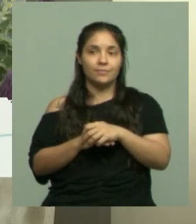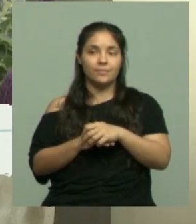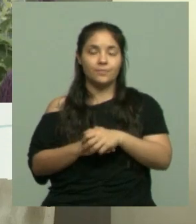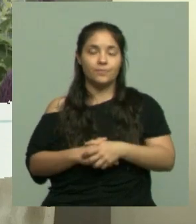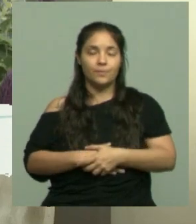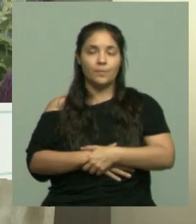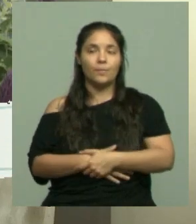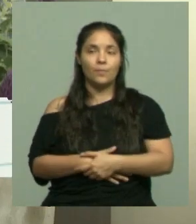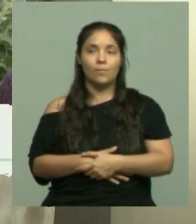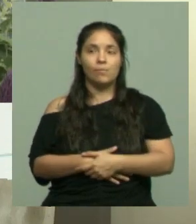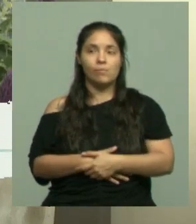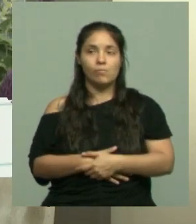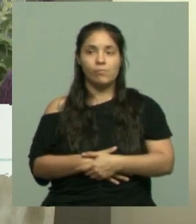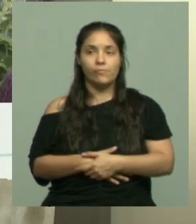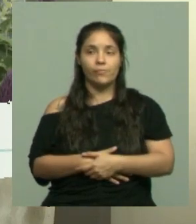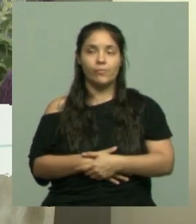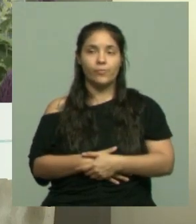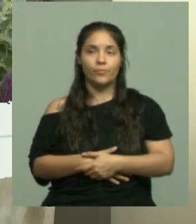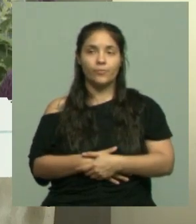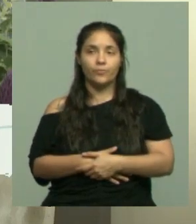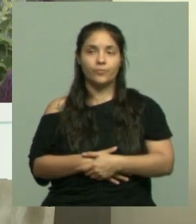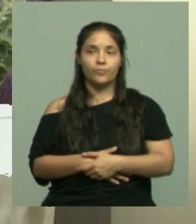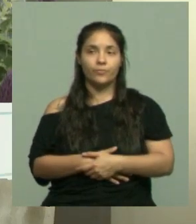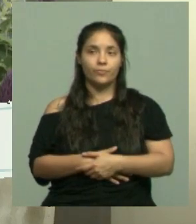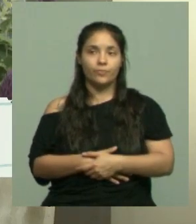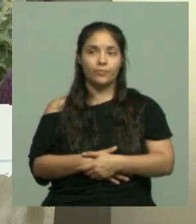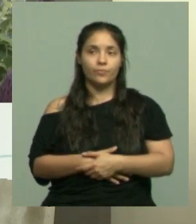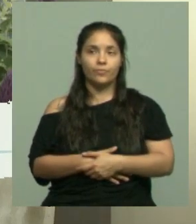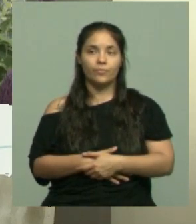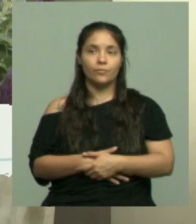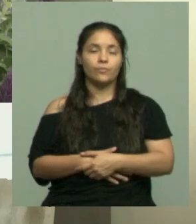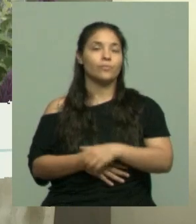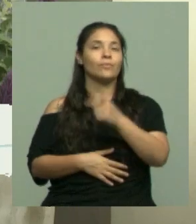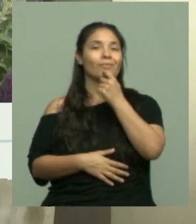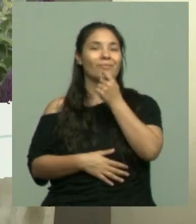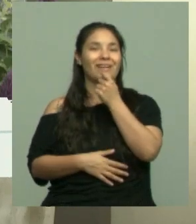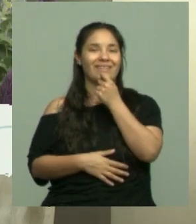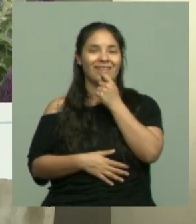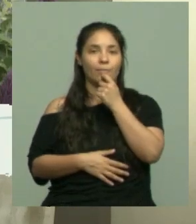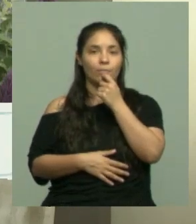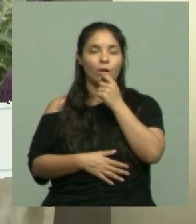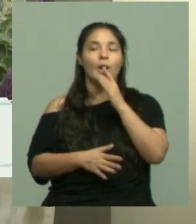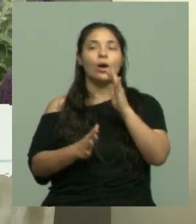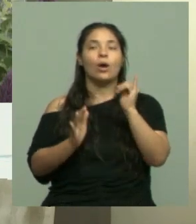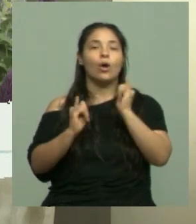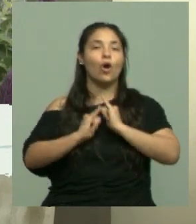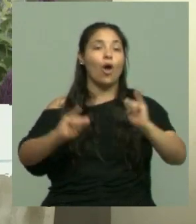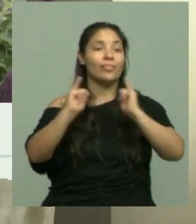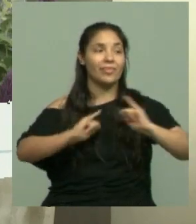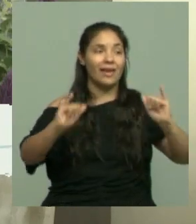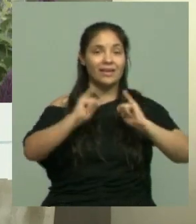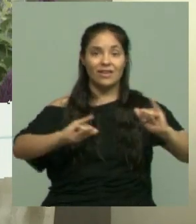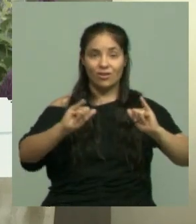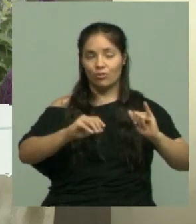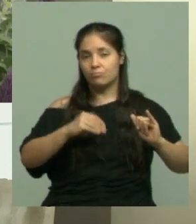implementar figuras que corren el eje de los contenidos estables, ¿no? Como los tenemos previstos en